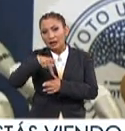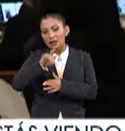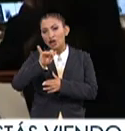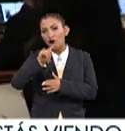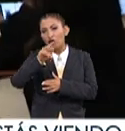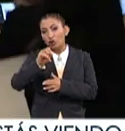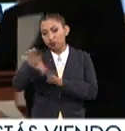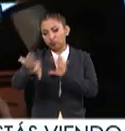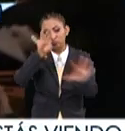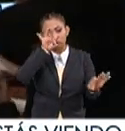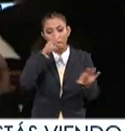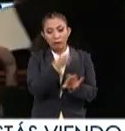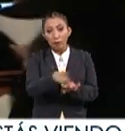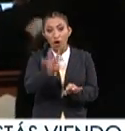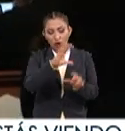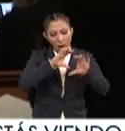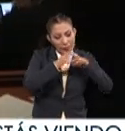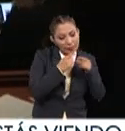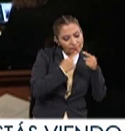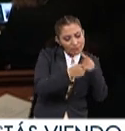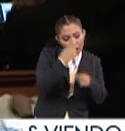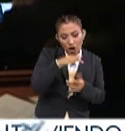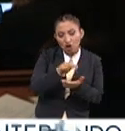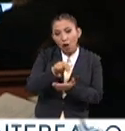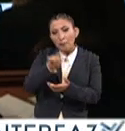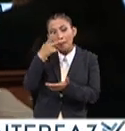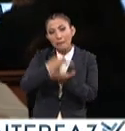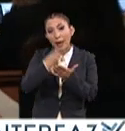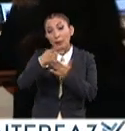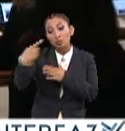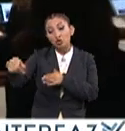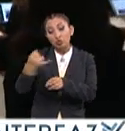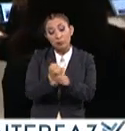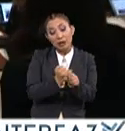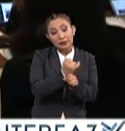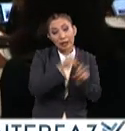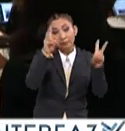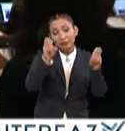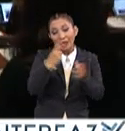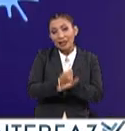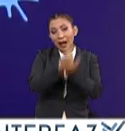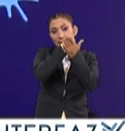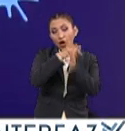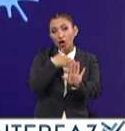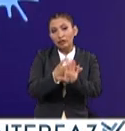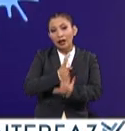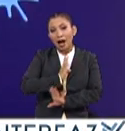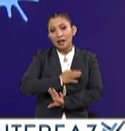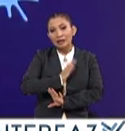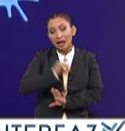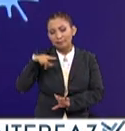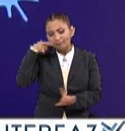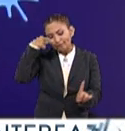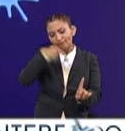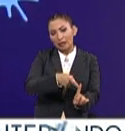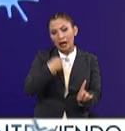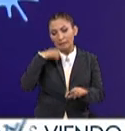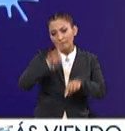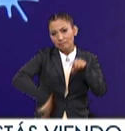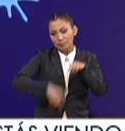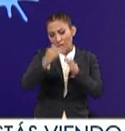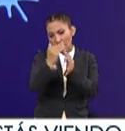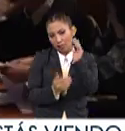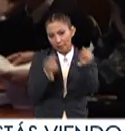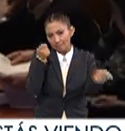Kioto, fueron seleccionados por el Comité del Nobel con el premio por su investigación de la terapia contra el cáncer centrada en la inhibición